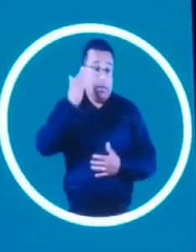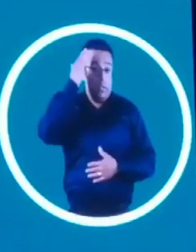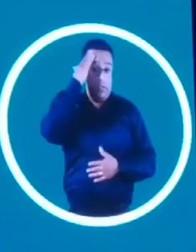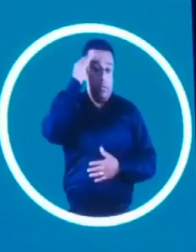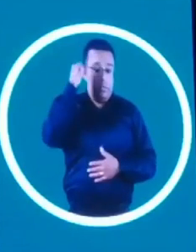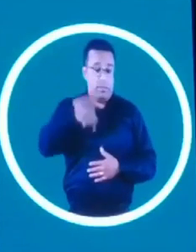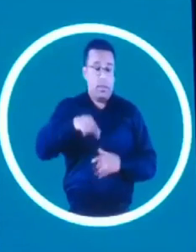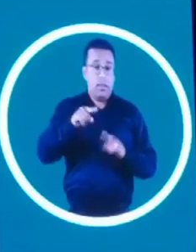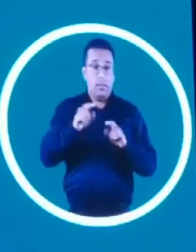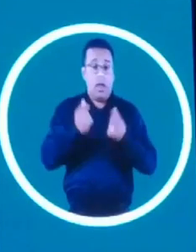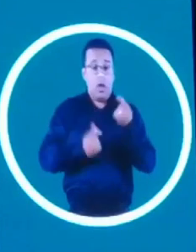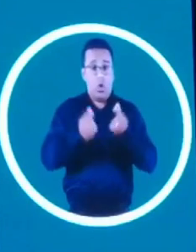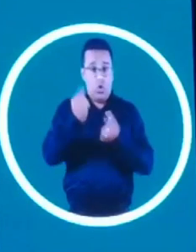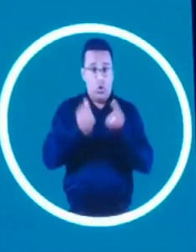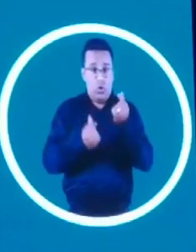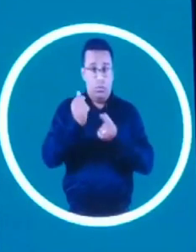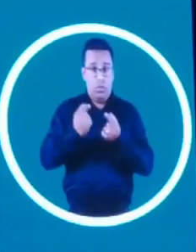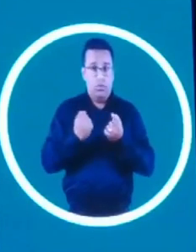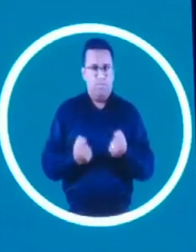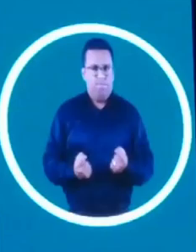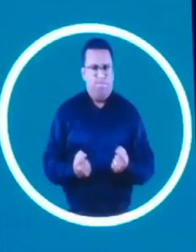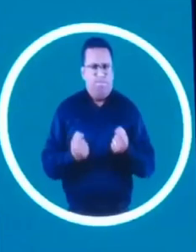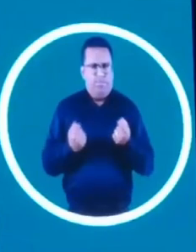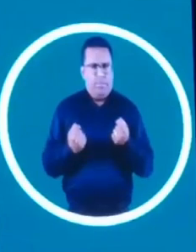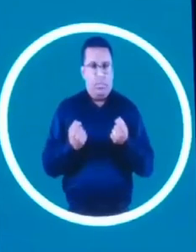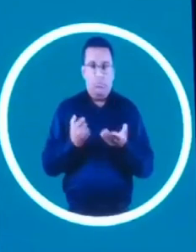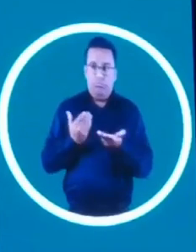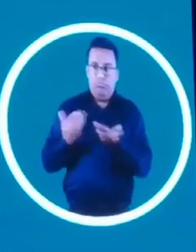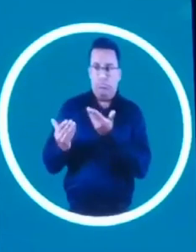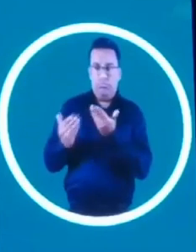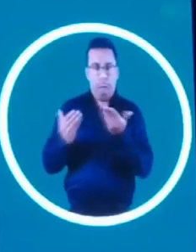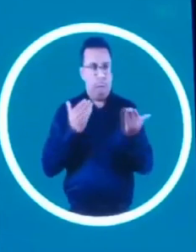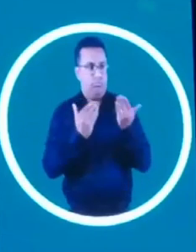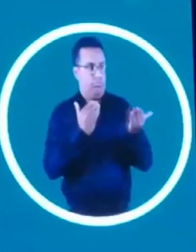ha permitido fortalecer y las relaciones comerciales,